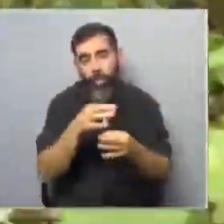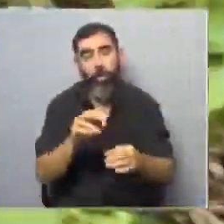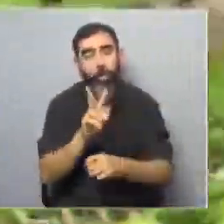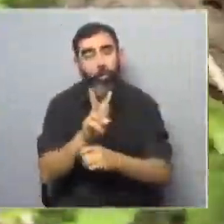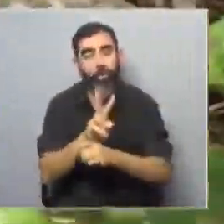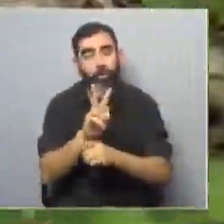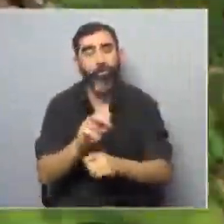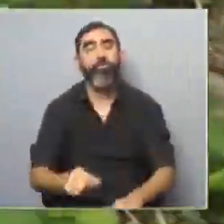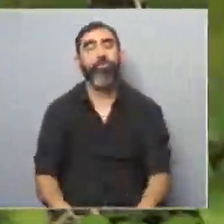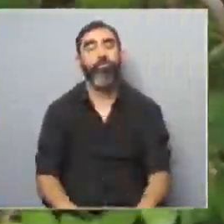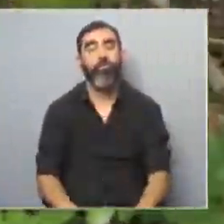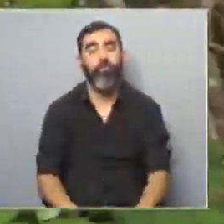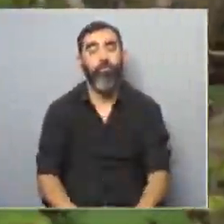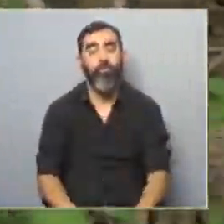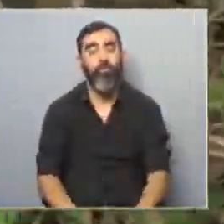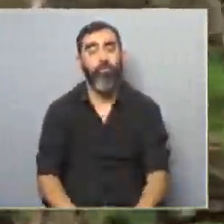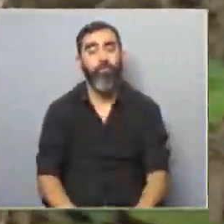conservación.